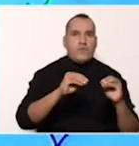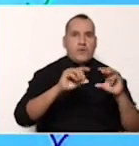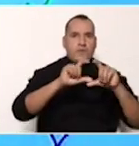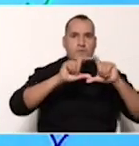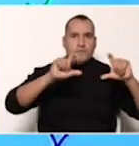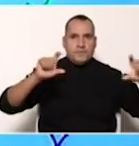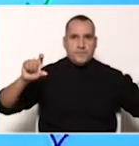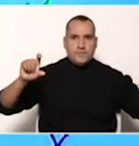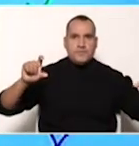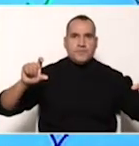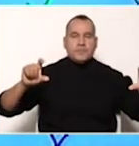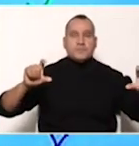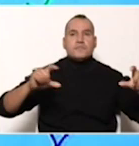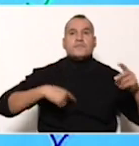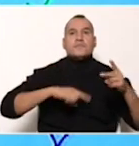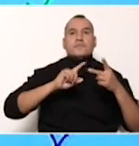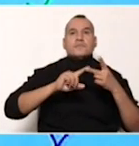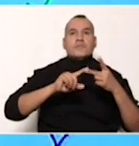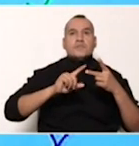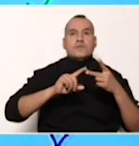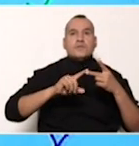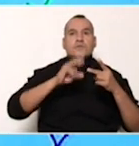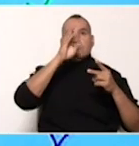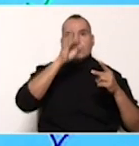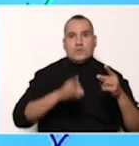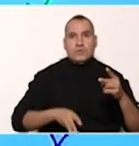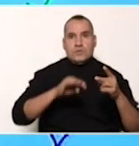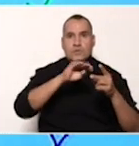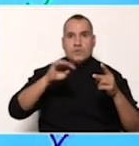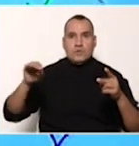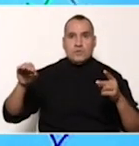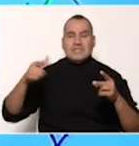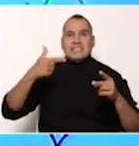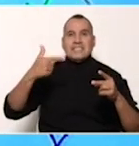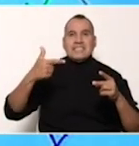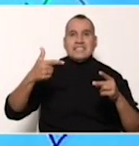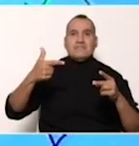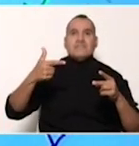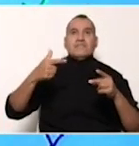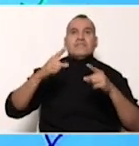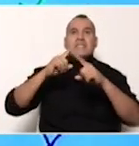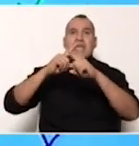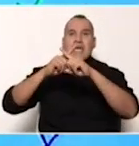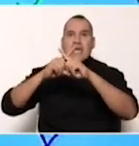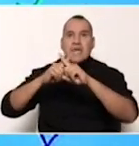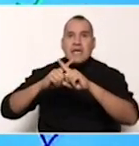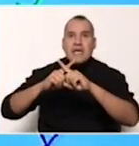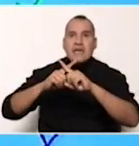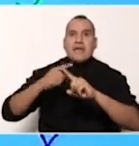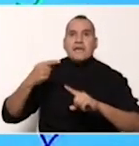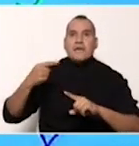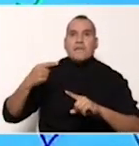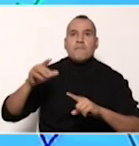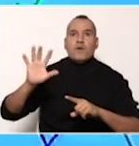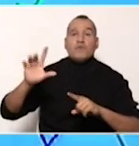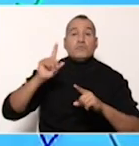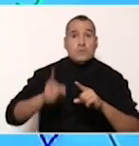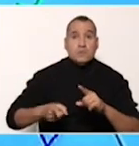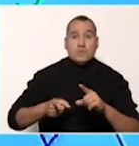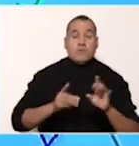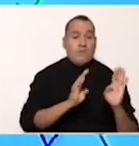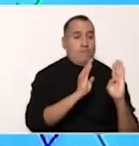lado. Luego lo vamos a dividir entre X menos 5. Este polinomio también lo tenemos que